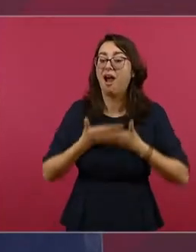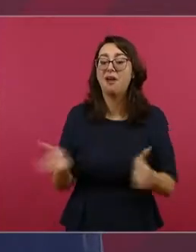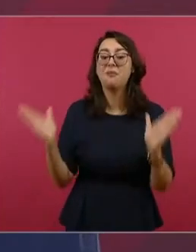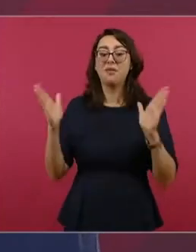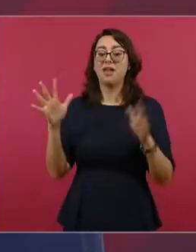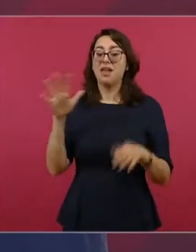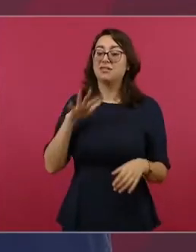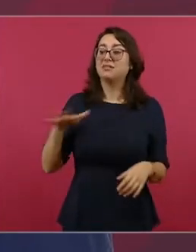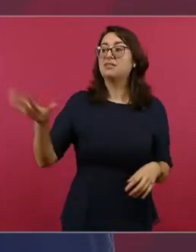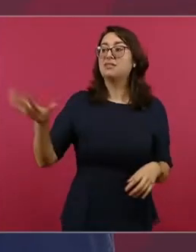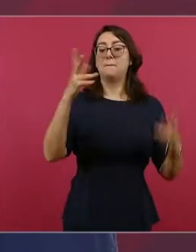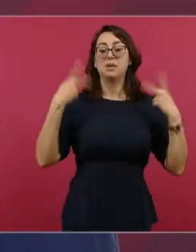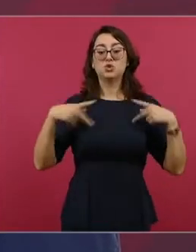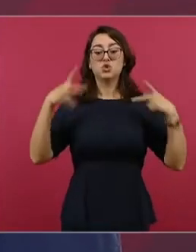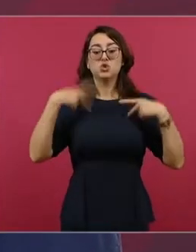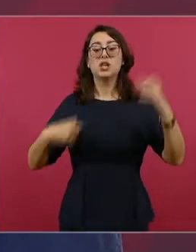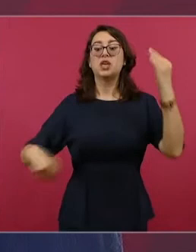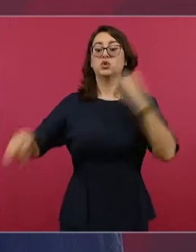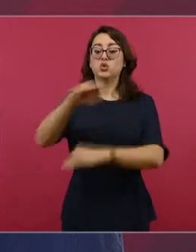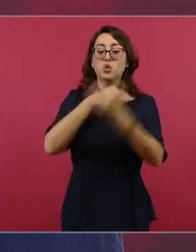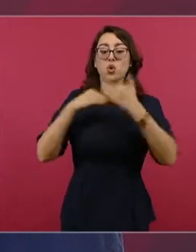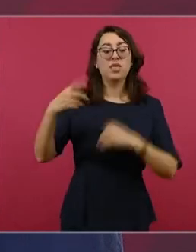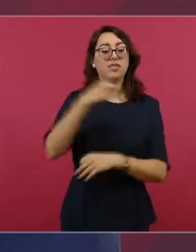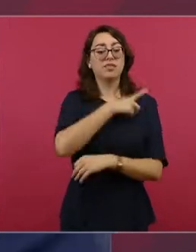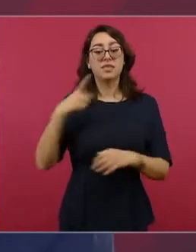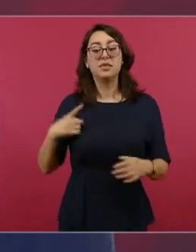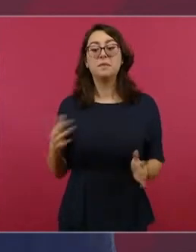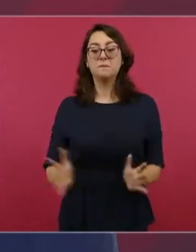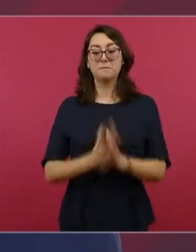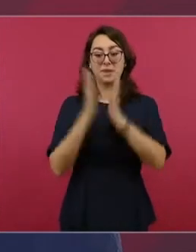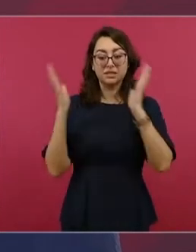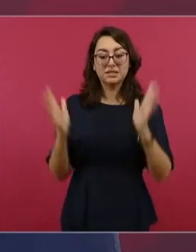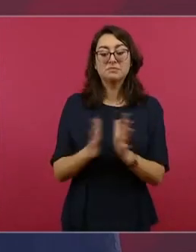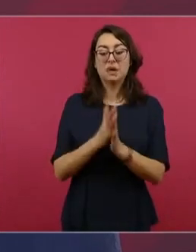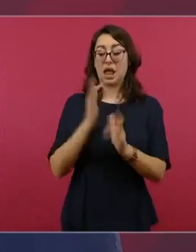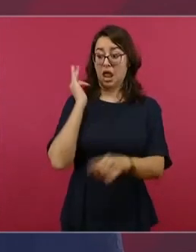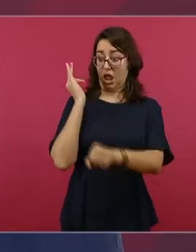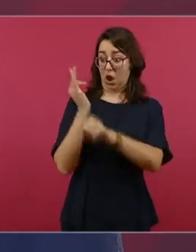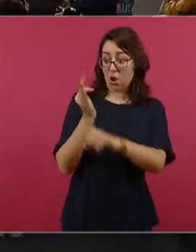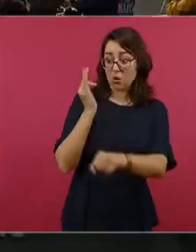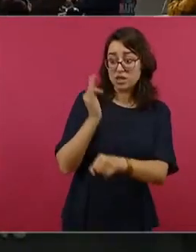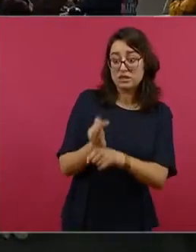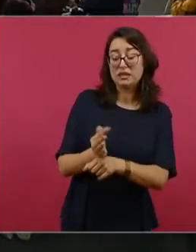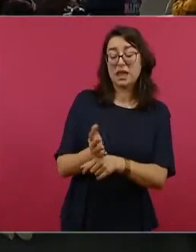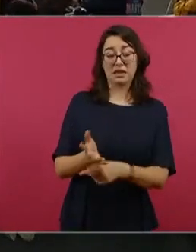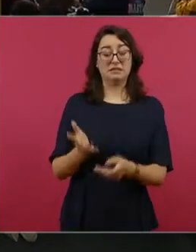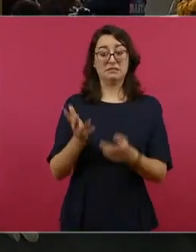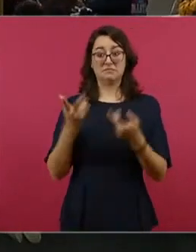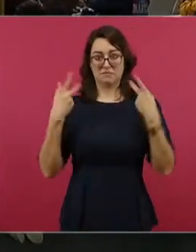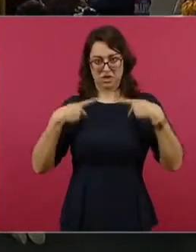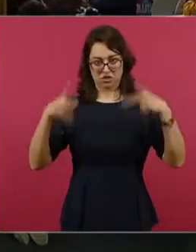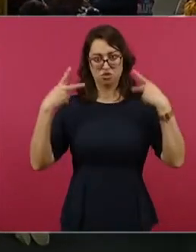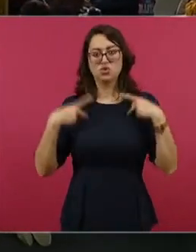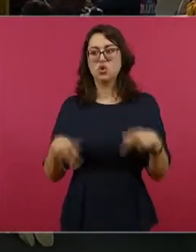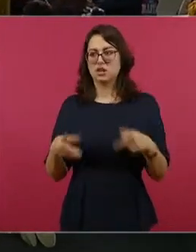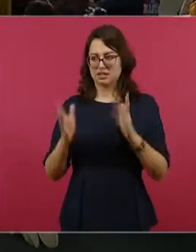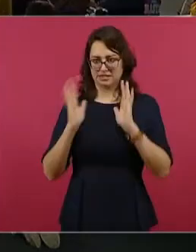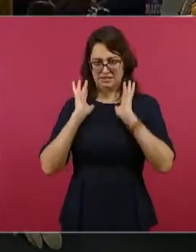es el pueblo de México. Ya no hay una oligarquía,